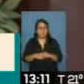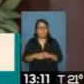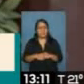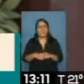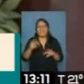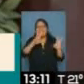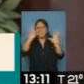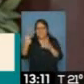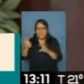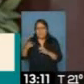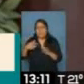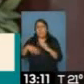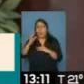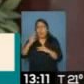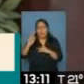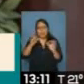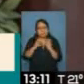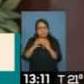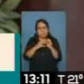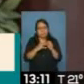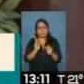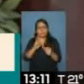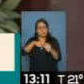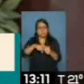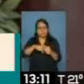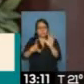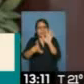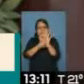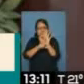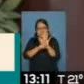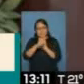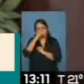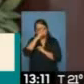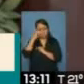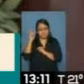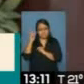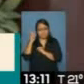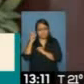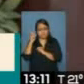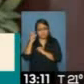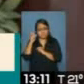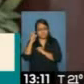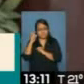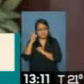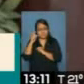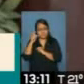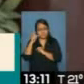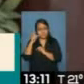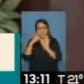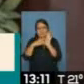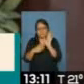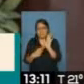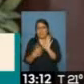de los temas que se va a tratar es precisamente la adhesión a la ley nacional al capítulo fiscal,